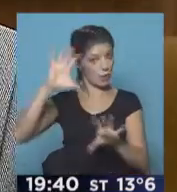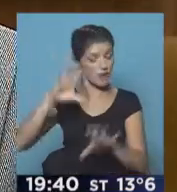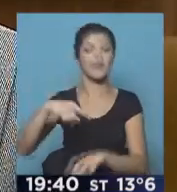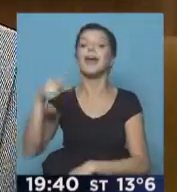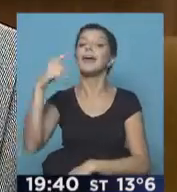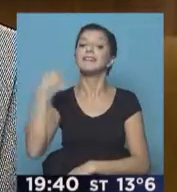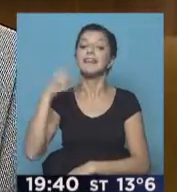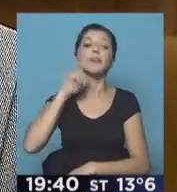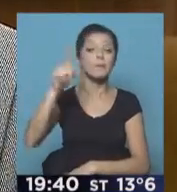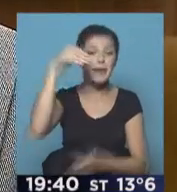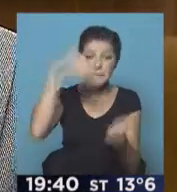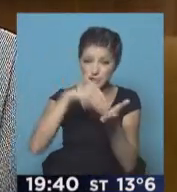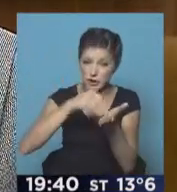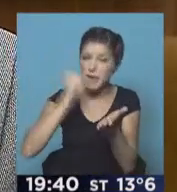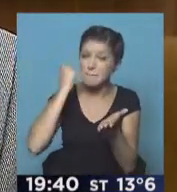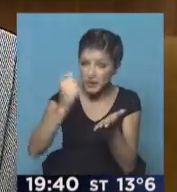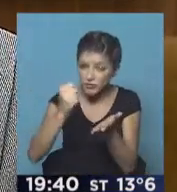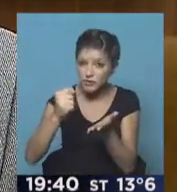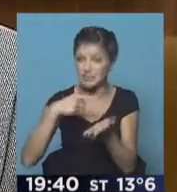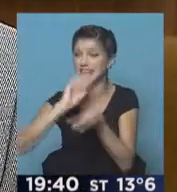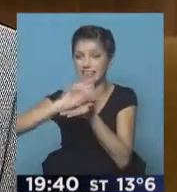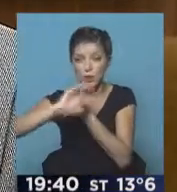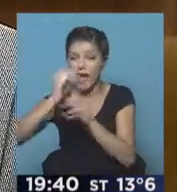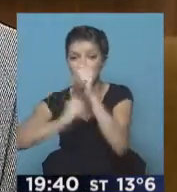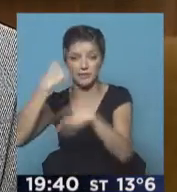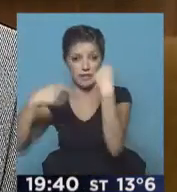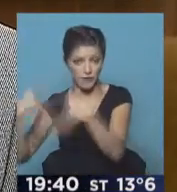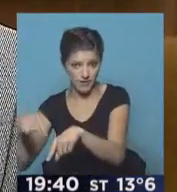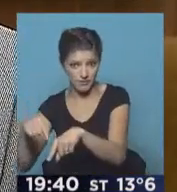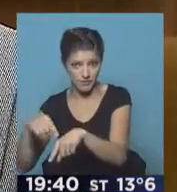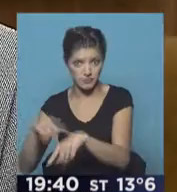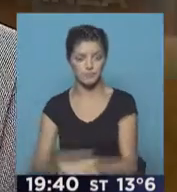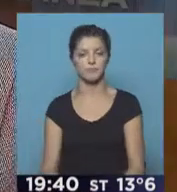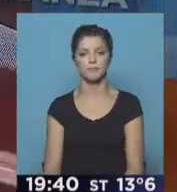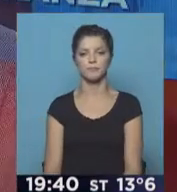pesos a las empresas, 13 mil millones de pesos. Lázaro Báez le habíamos pagado por adelantado.